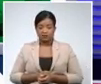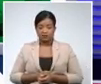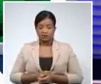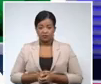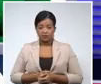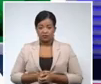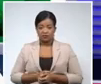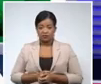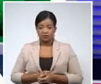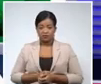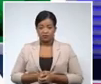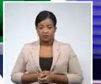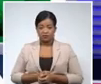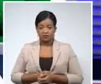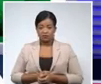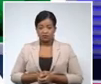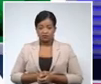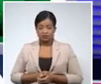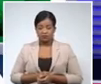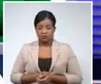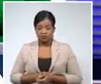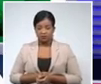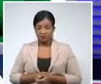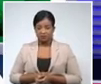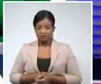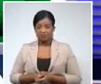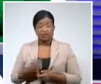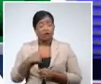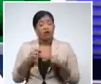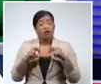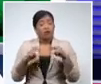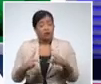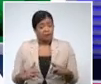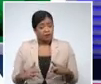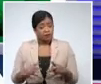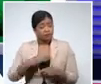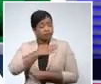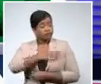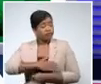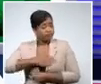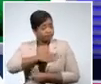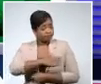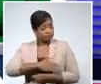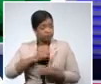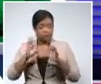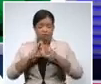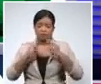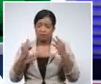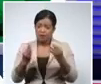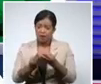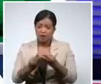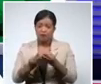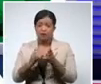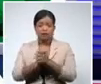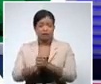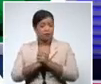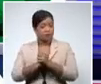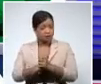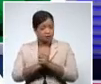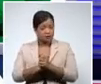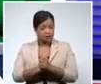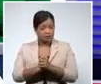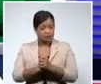reanimación cardiopulmonar. Reitero nuestras condolencias a sus familiares, a sus amistades,